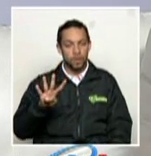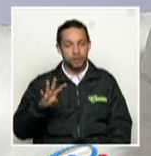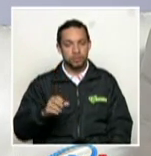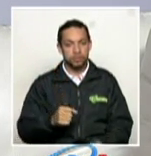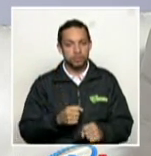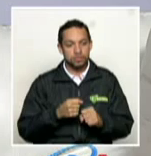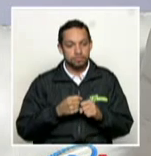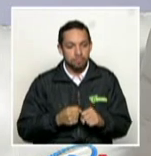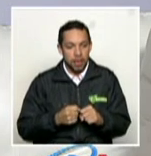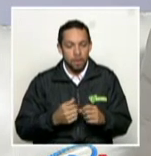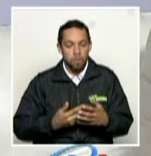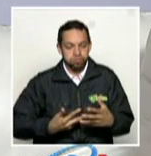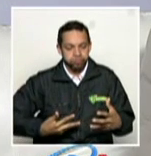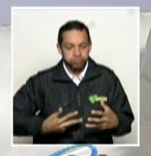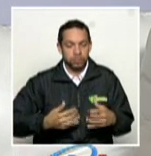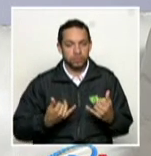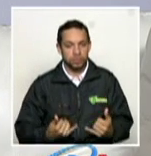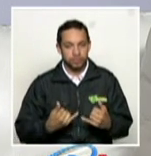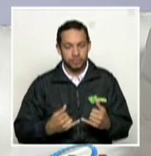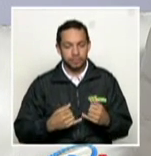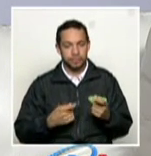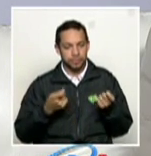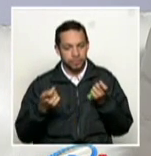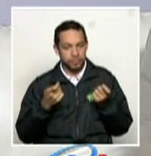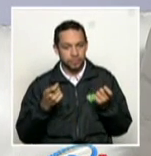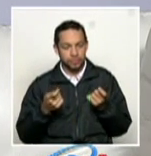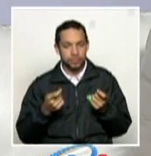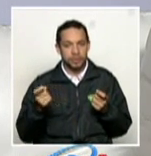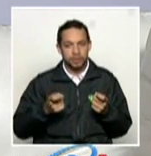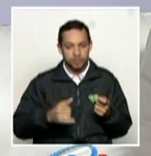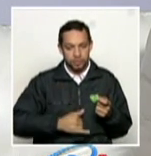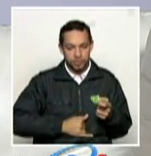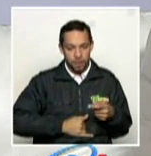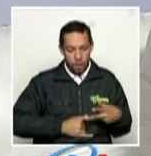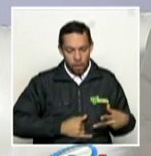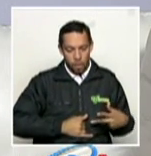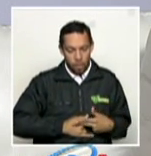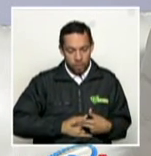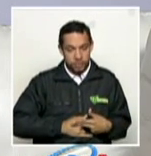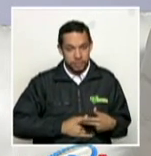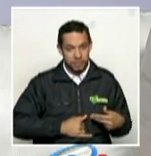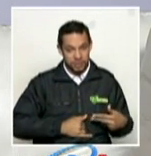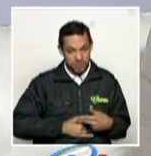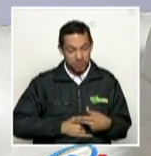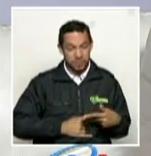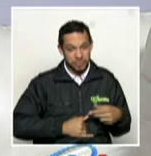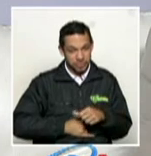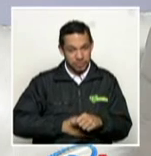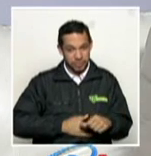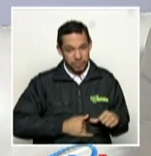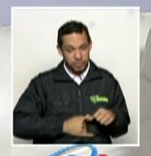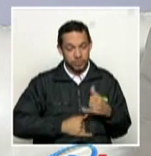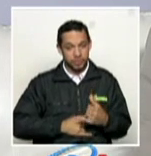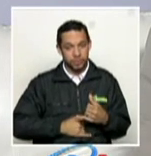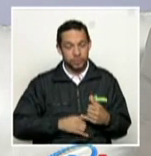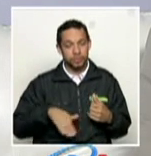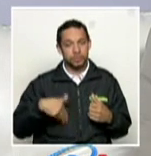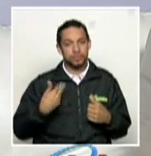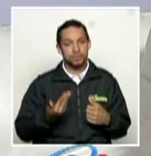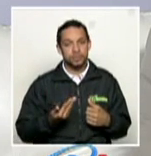el endocrinólogo me mandó para que me hicieran el bypass. Y llevé todos los papeles cuando salí con